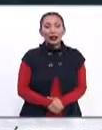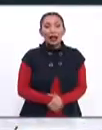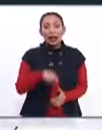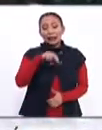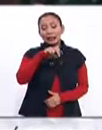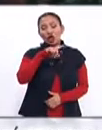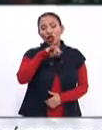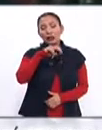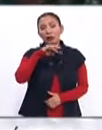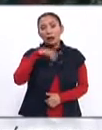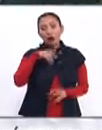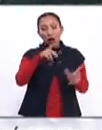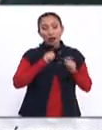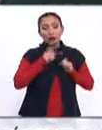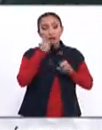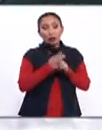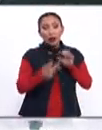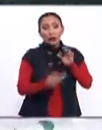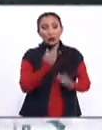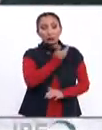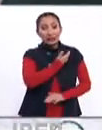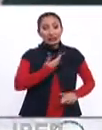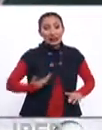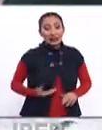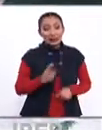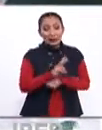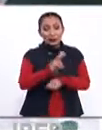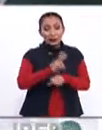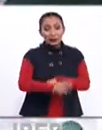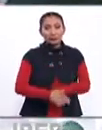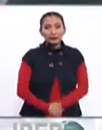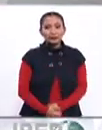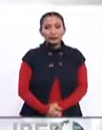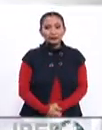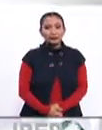Nicolás Maduro asume su segundo mandato como presidente de Venezuela.